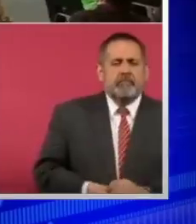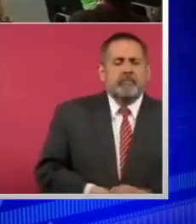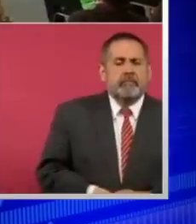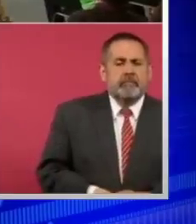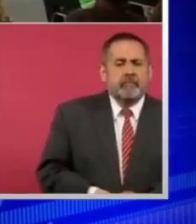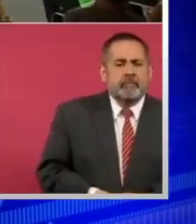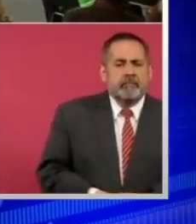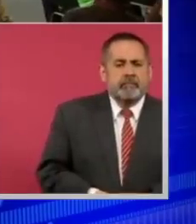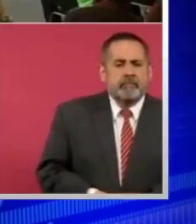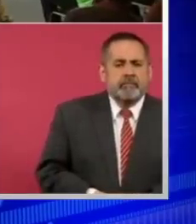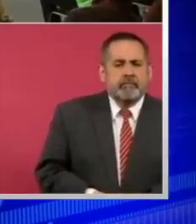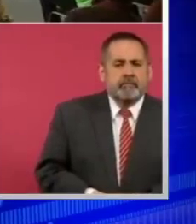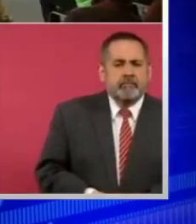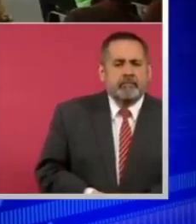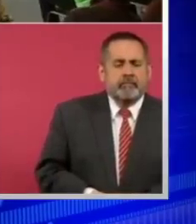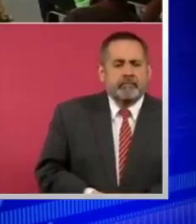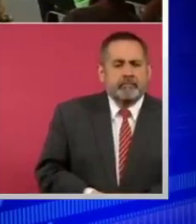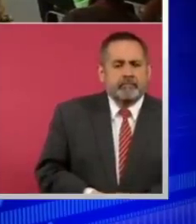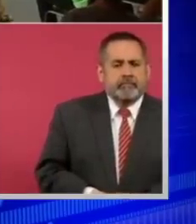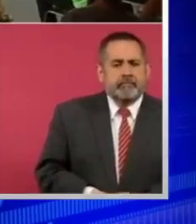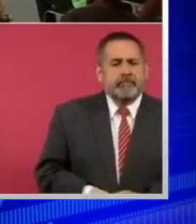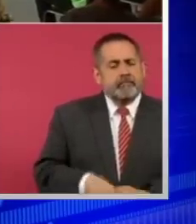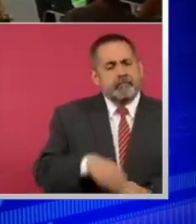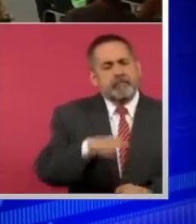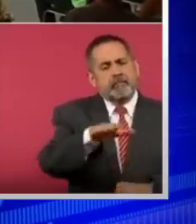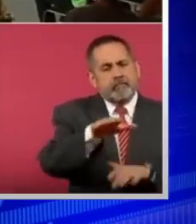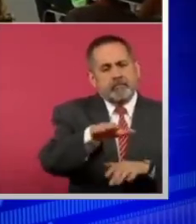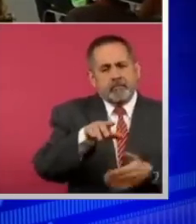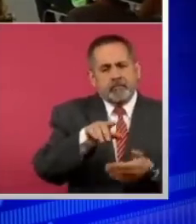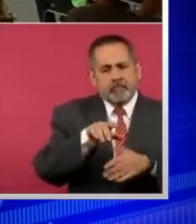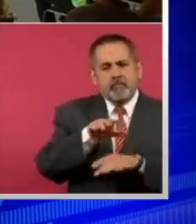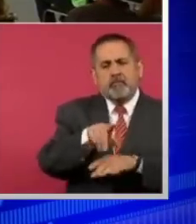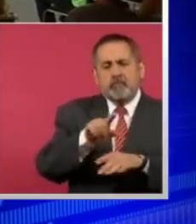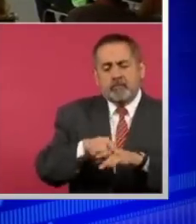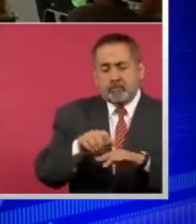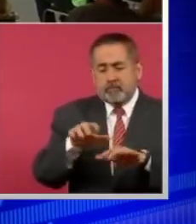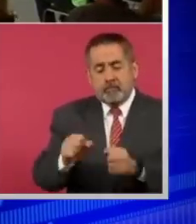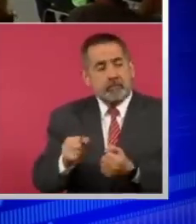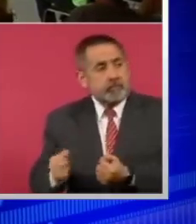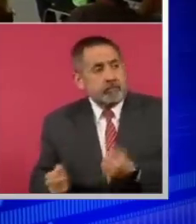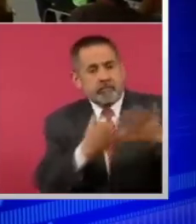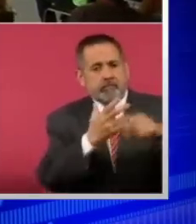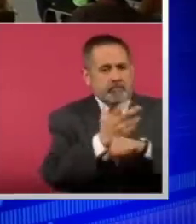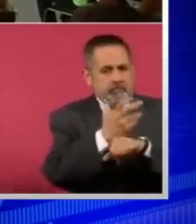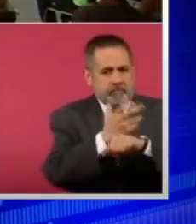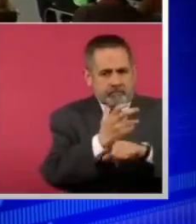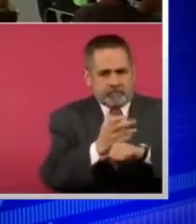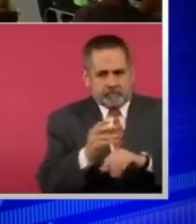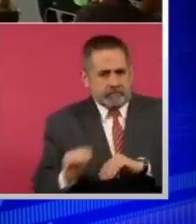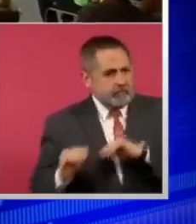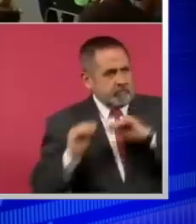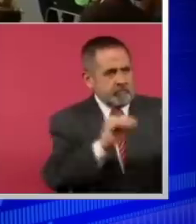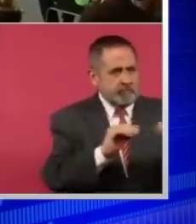sobre la extradición que estás planteando es un proceso